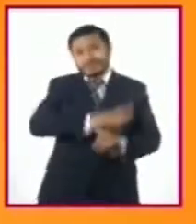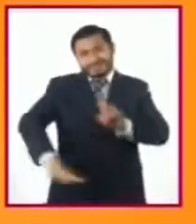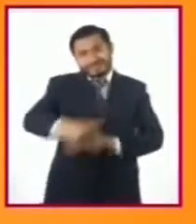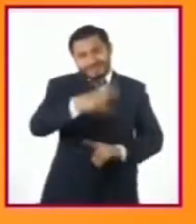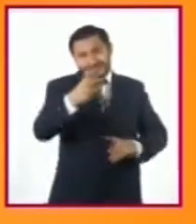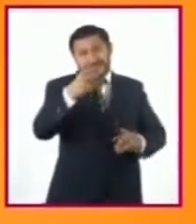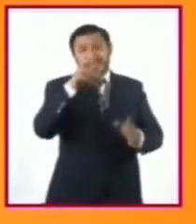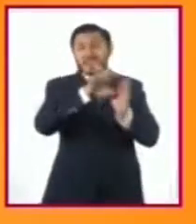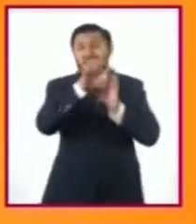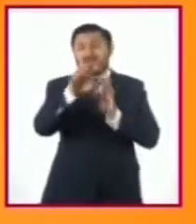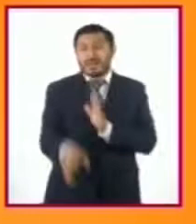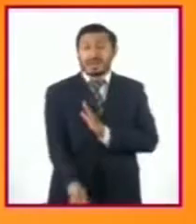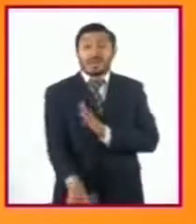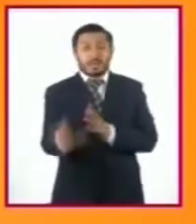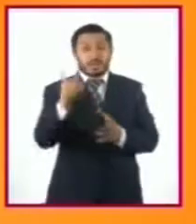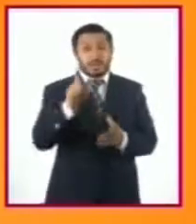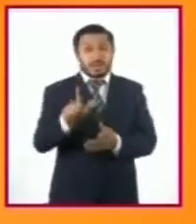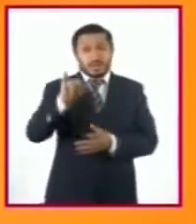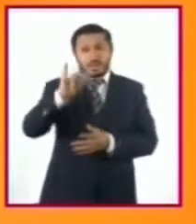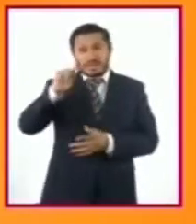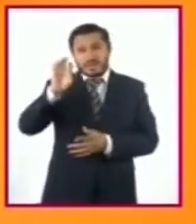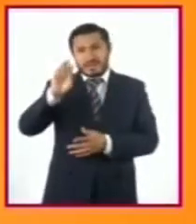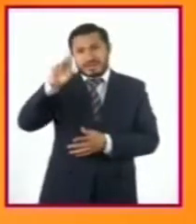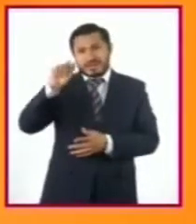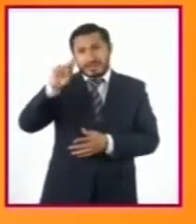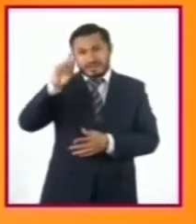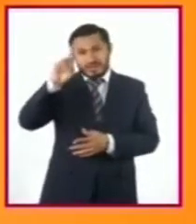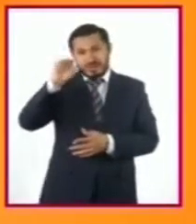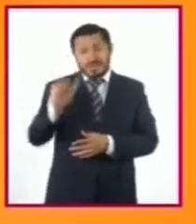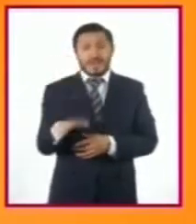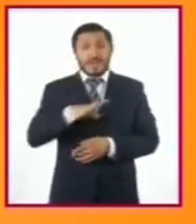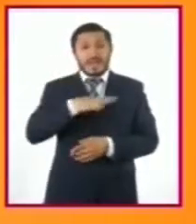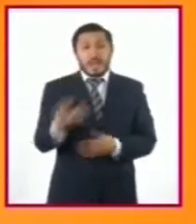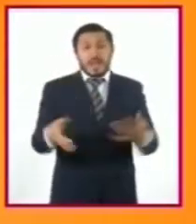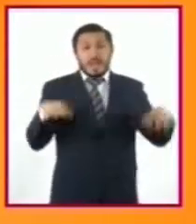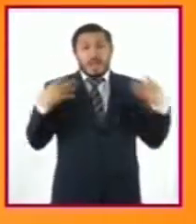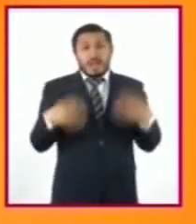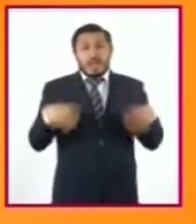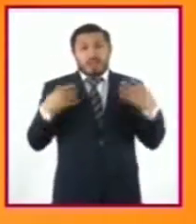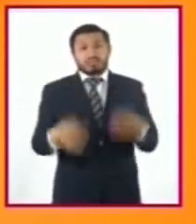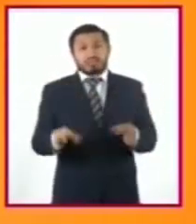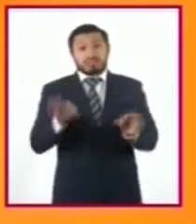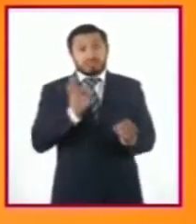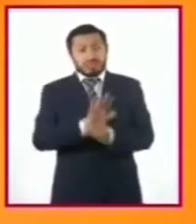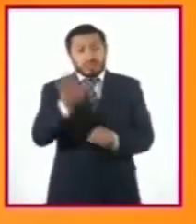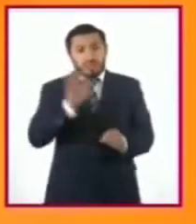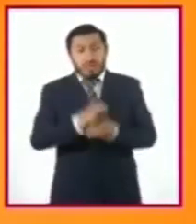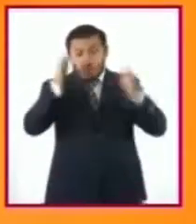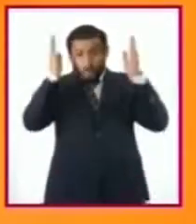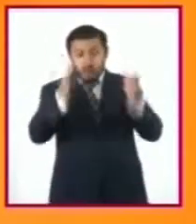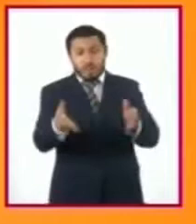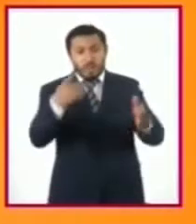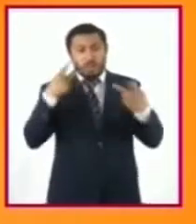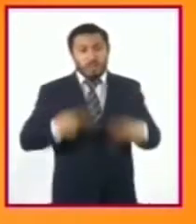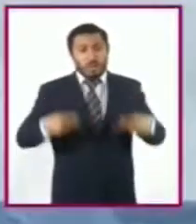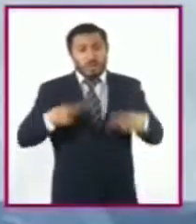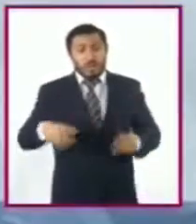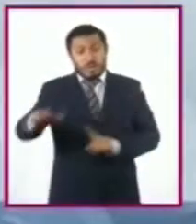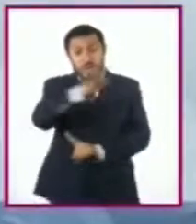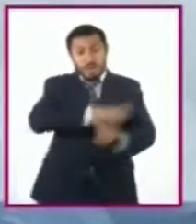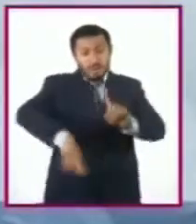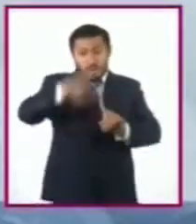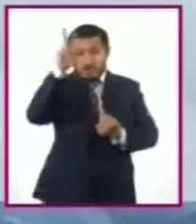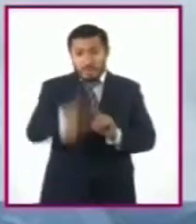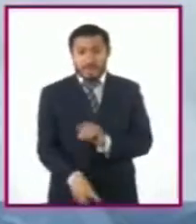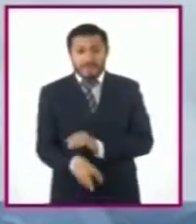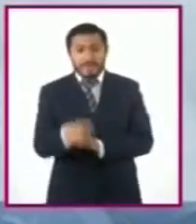Es decir, en la literatura de este movimiento se tiene predilección por mostrar al hombre inmerso en su realidad, y por ello los temas